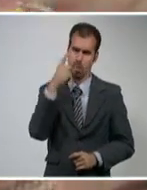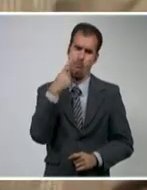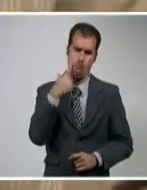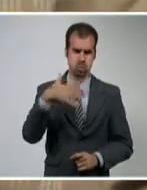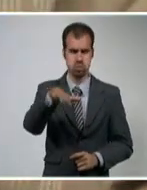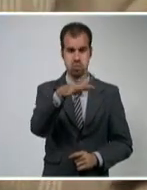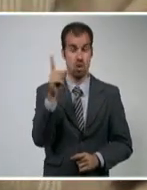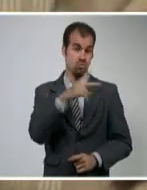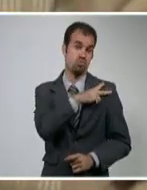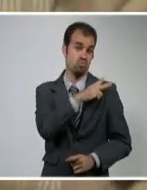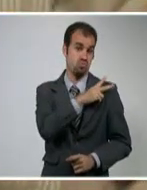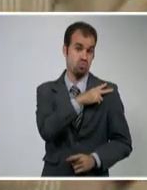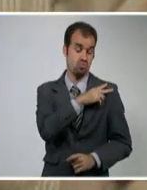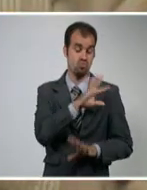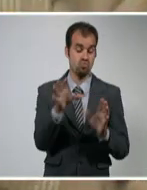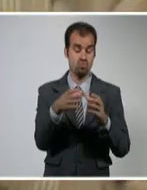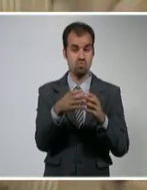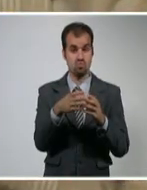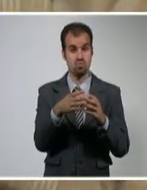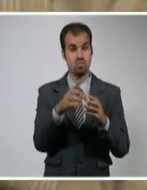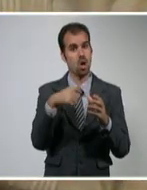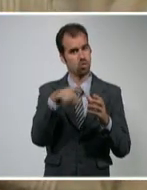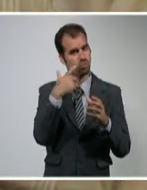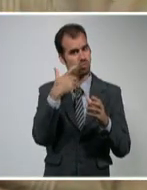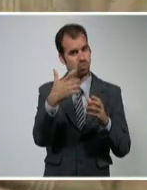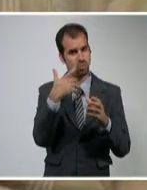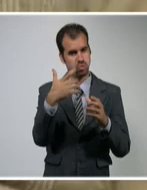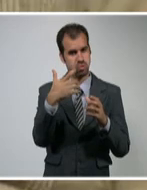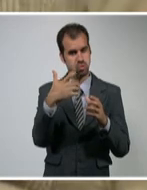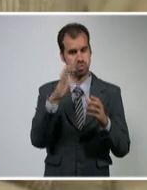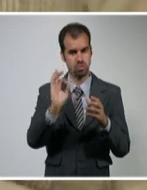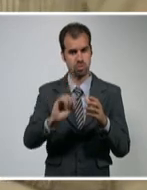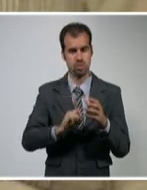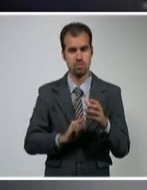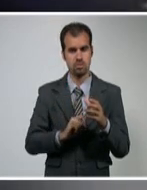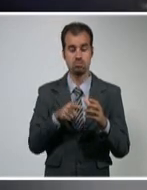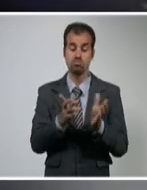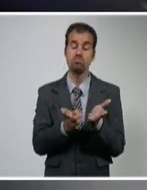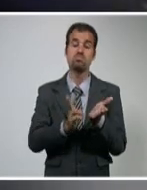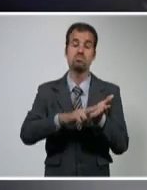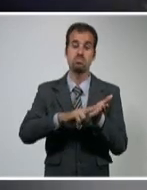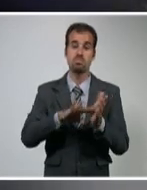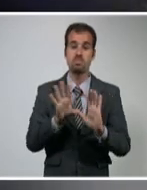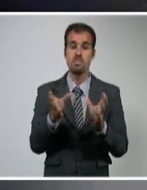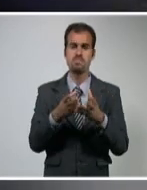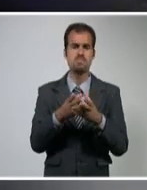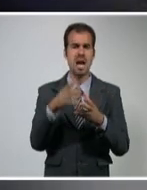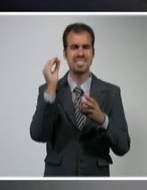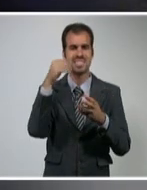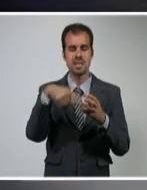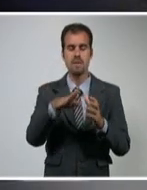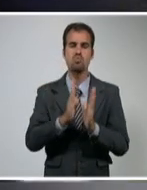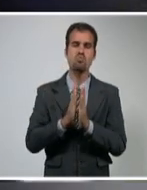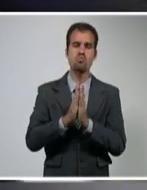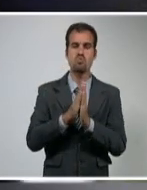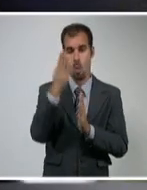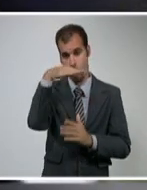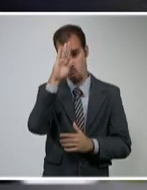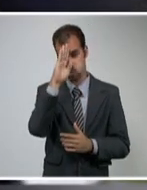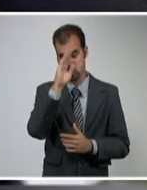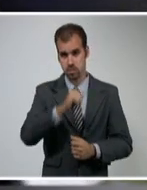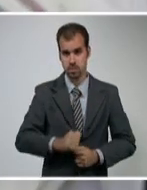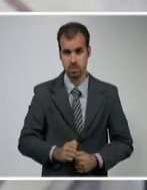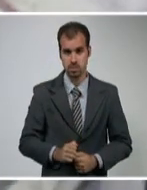religioso ecuménico de mucho prestigio y autoridad miembro de la coordinación de la plataforma interreligiosa cubana que estuvo